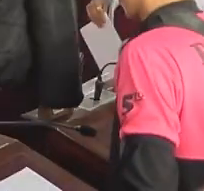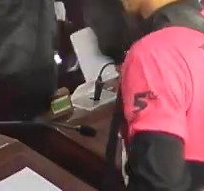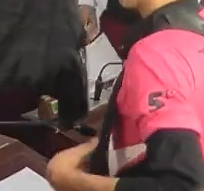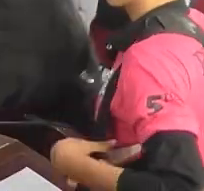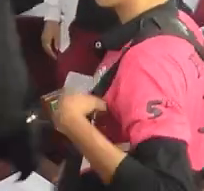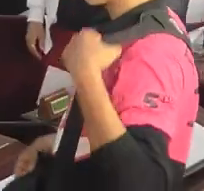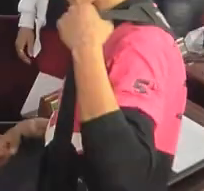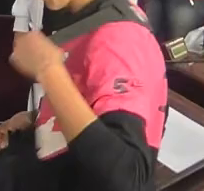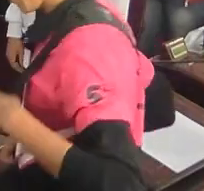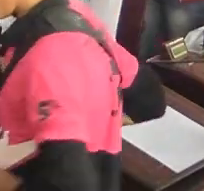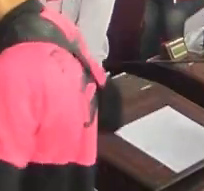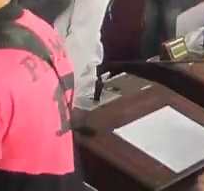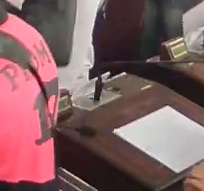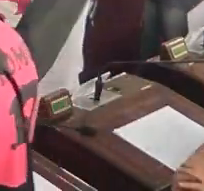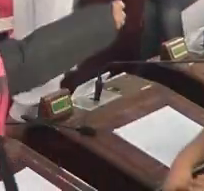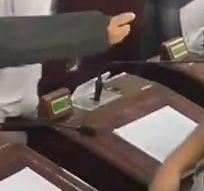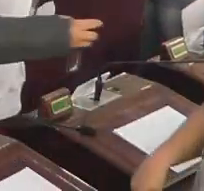¿Algunos quieren pasar atrás?